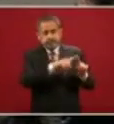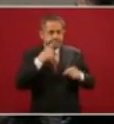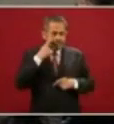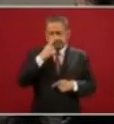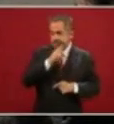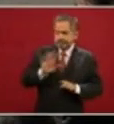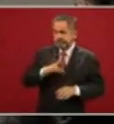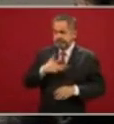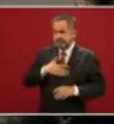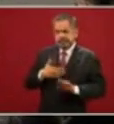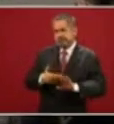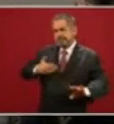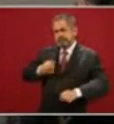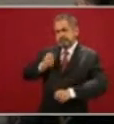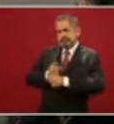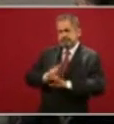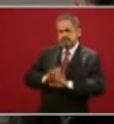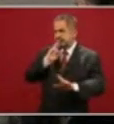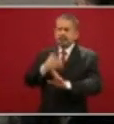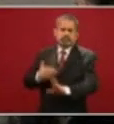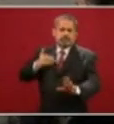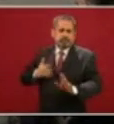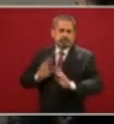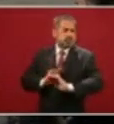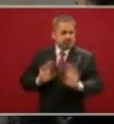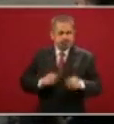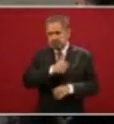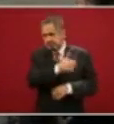hicieron un poco de anticipación. No debe preocuparnos,